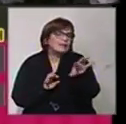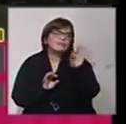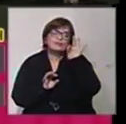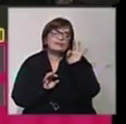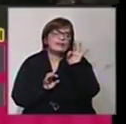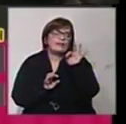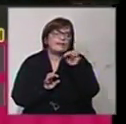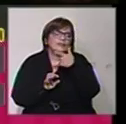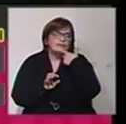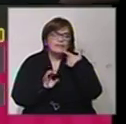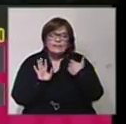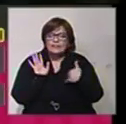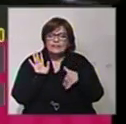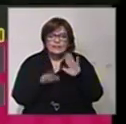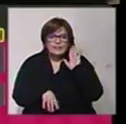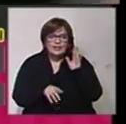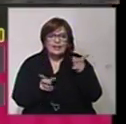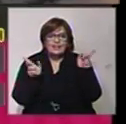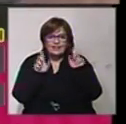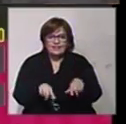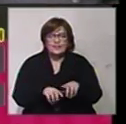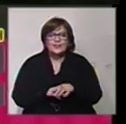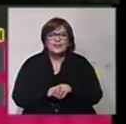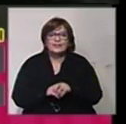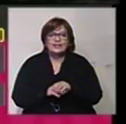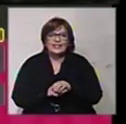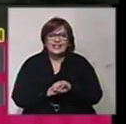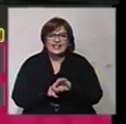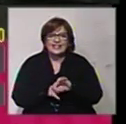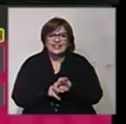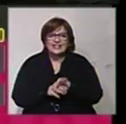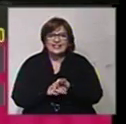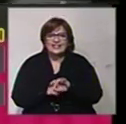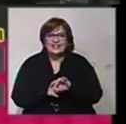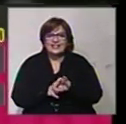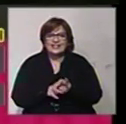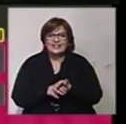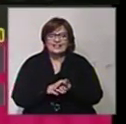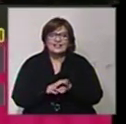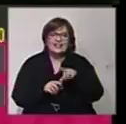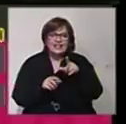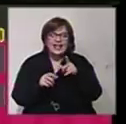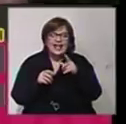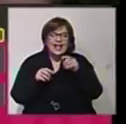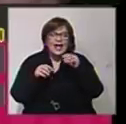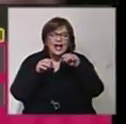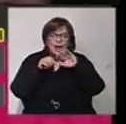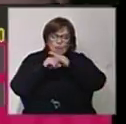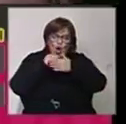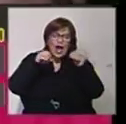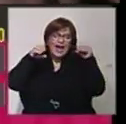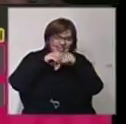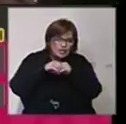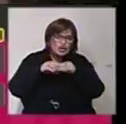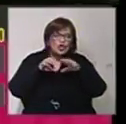dijo, voy a volver por esto. ¿No? Sería una cosa así. Está viendo la morcilla adentro del morrón y